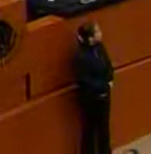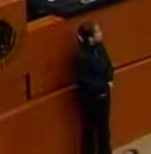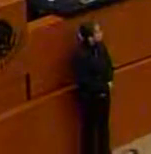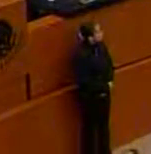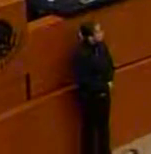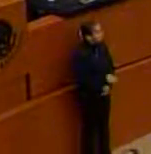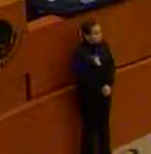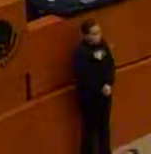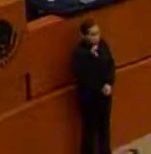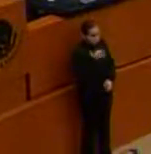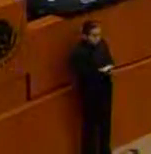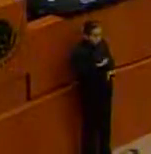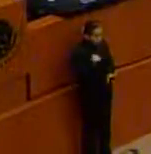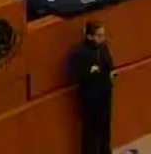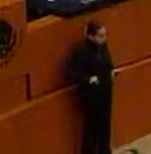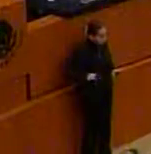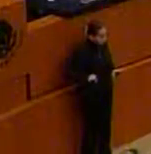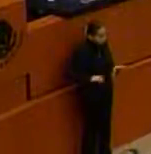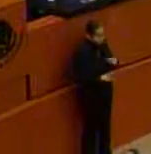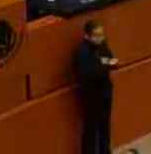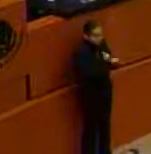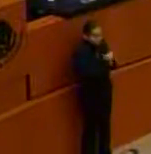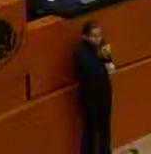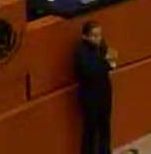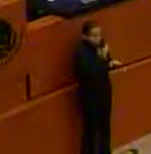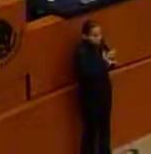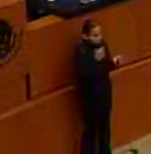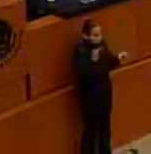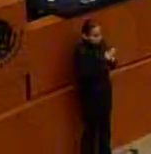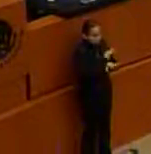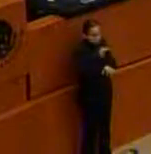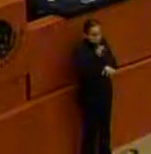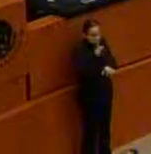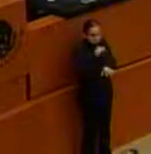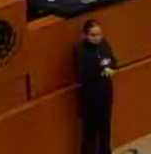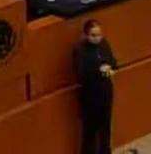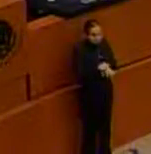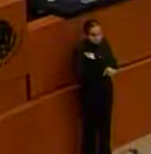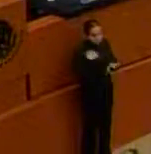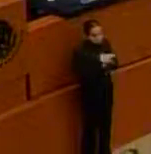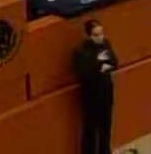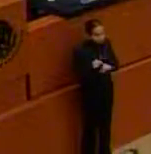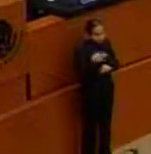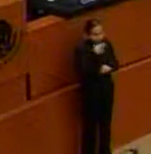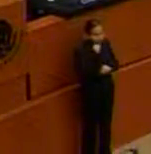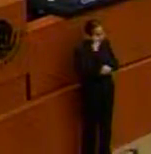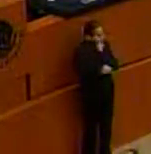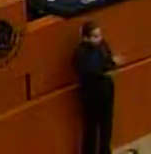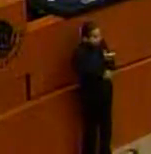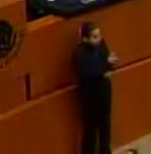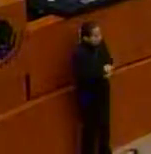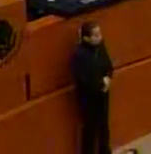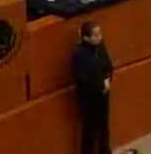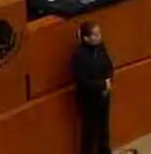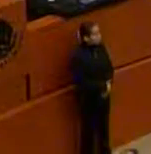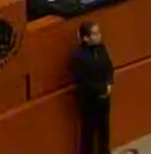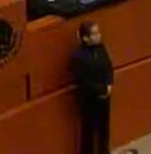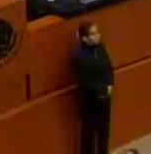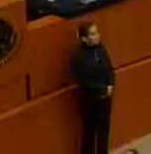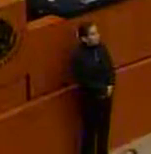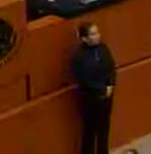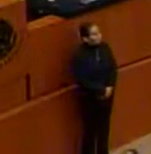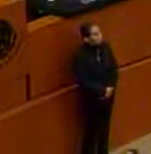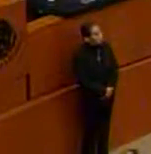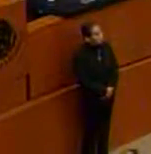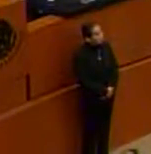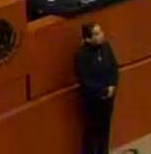además un interesante problema de cómo identificar a los iraníes que no justifican ya el subsidio. Pero no voy a meter